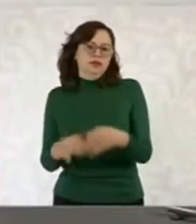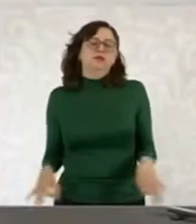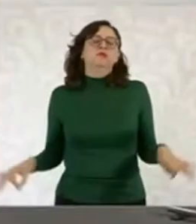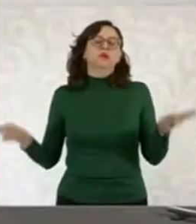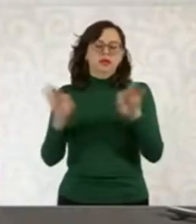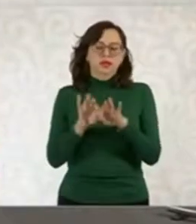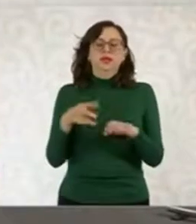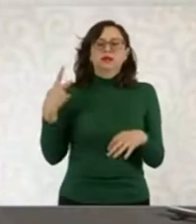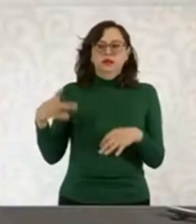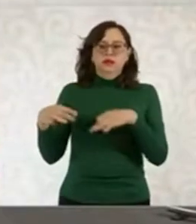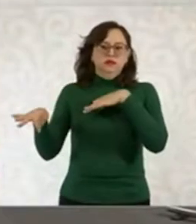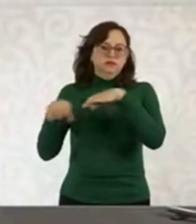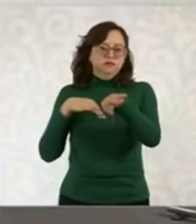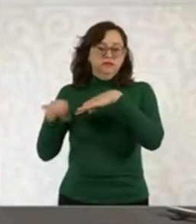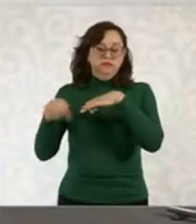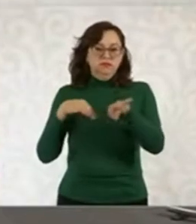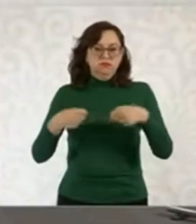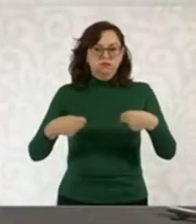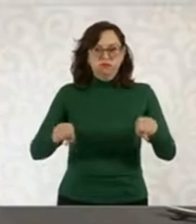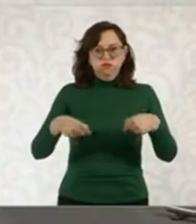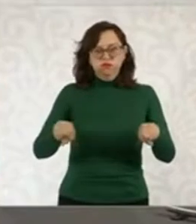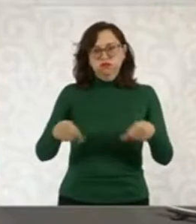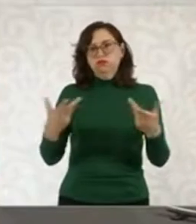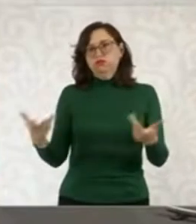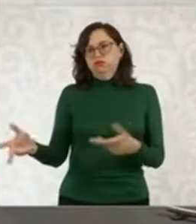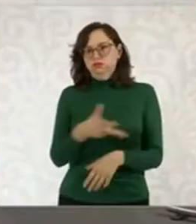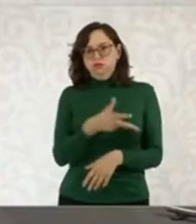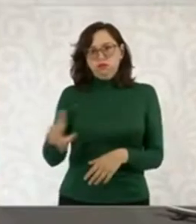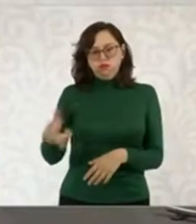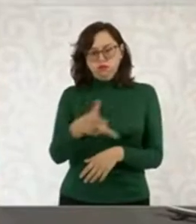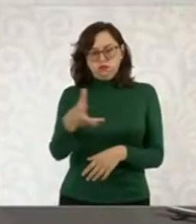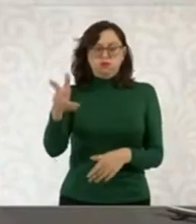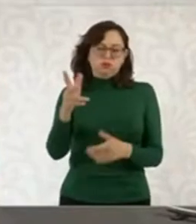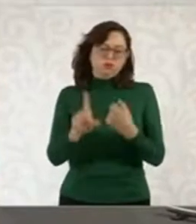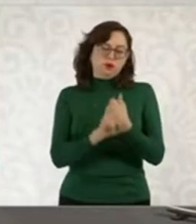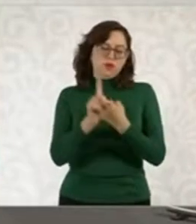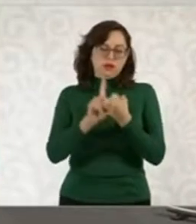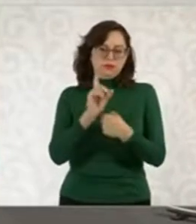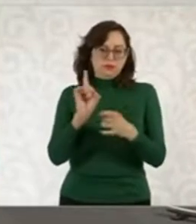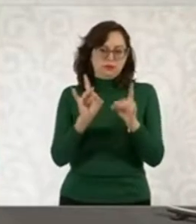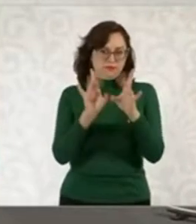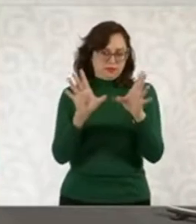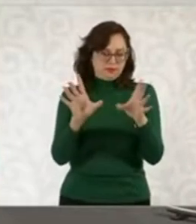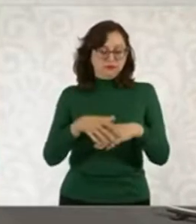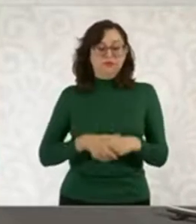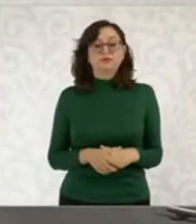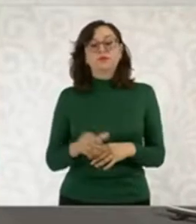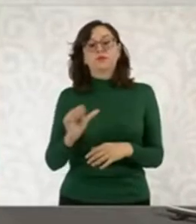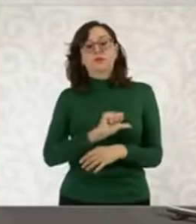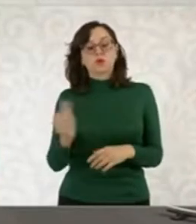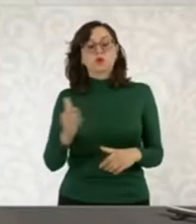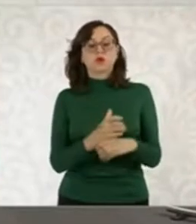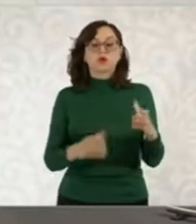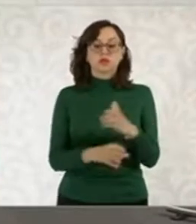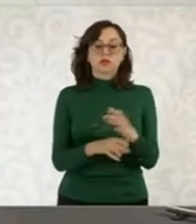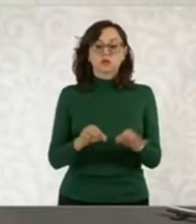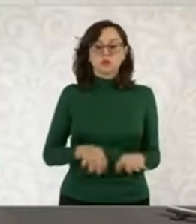sobre todo pues en la vía pública. Ahora, algo que es importante señalar en la que sigue, por